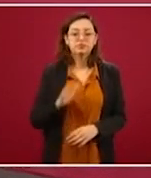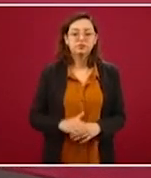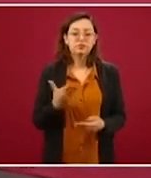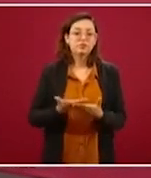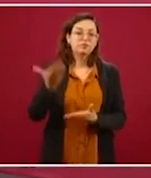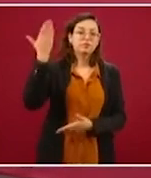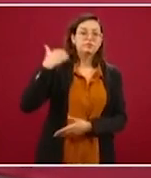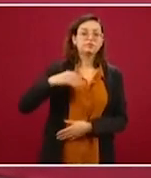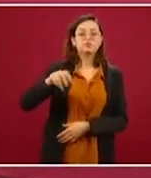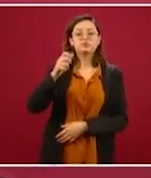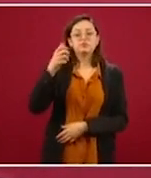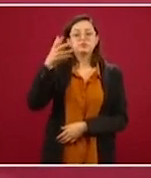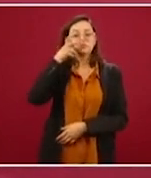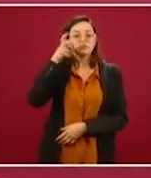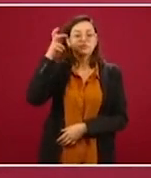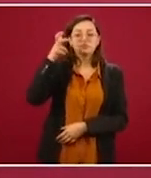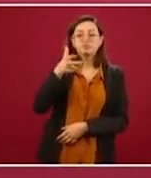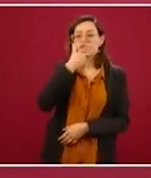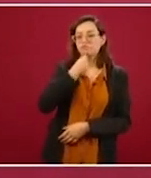oligarcas cuando